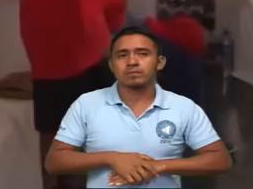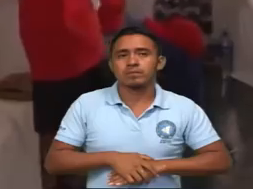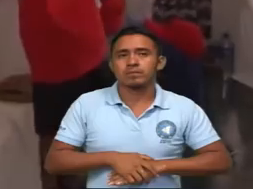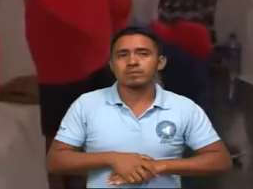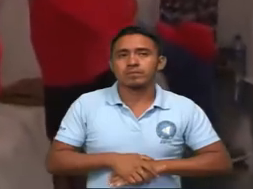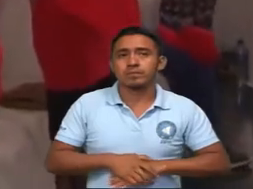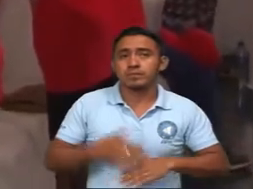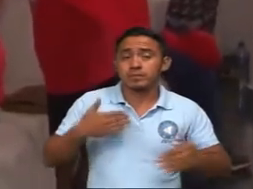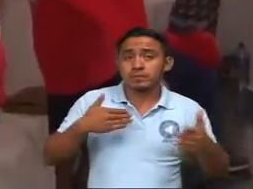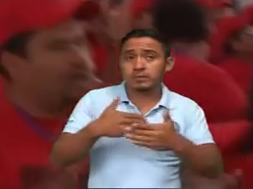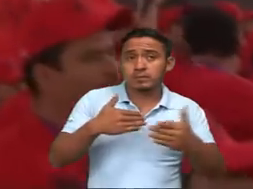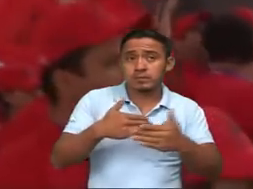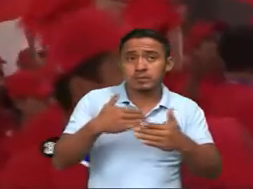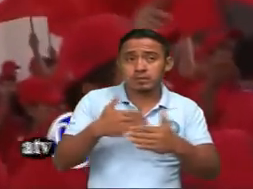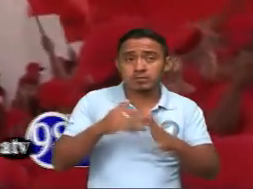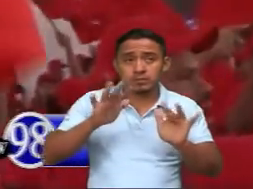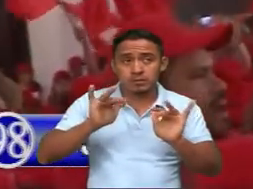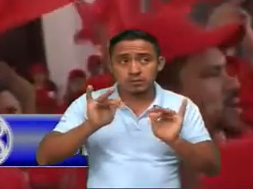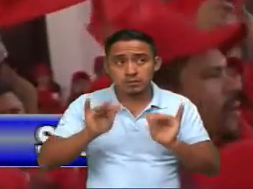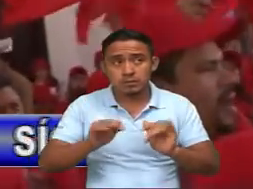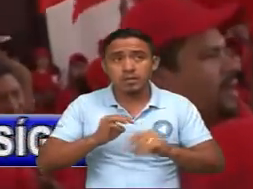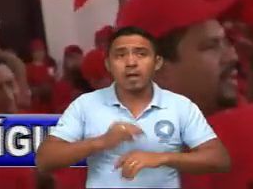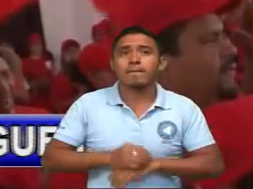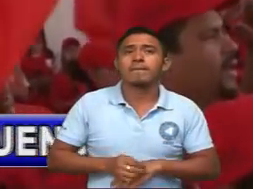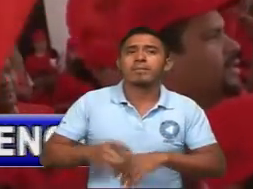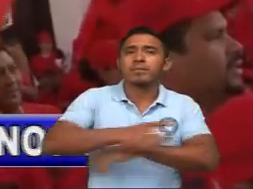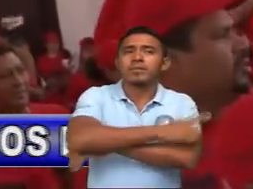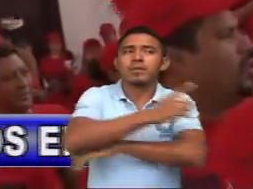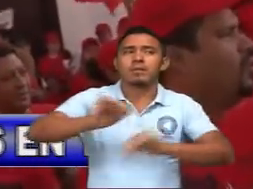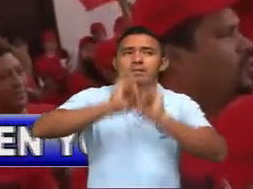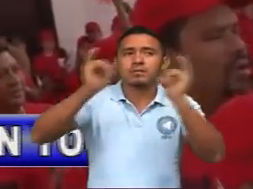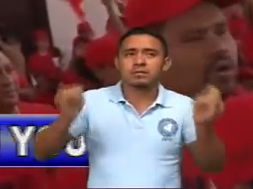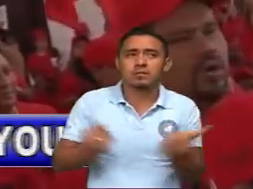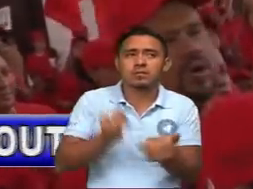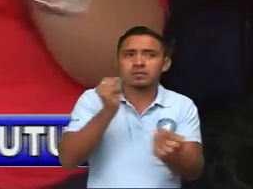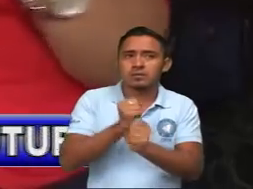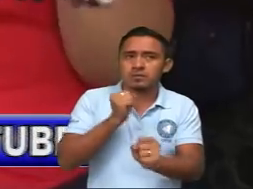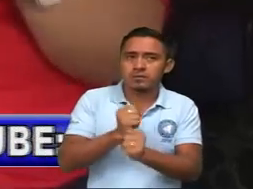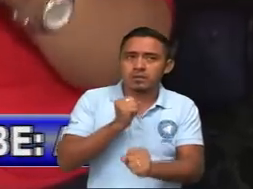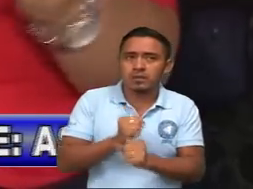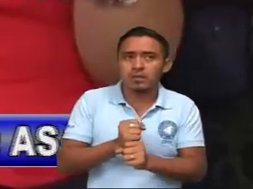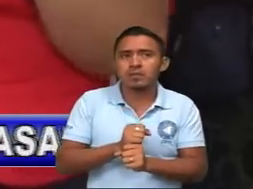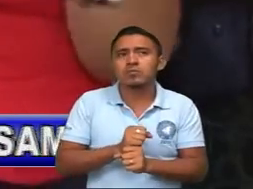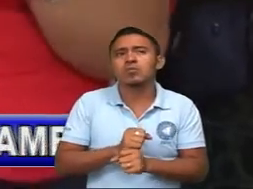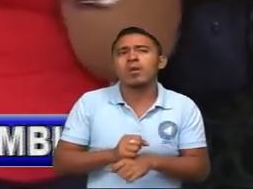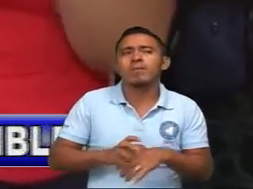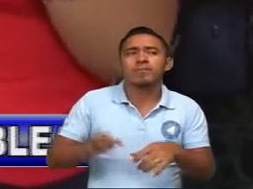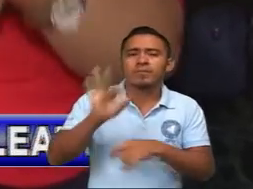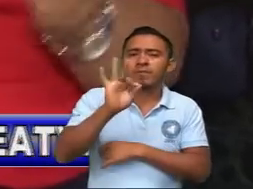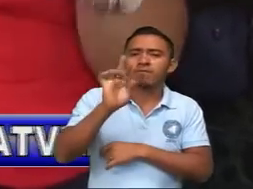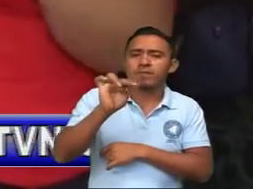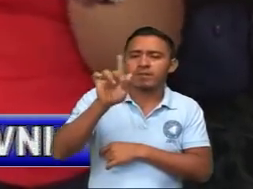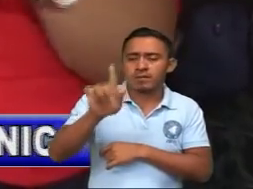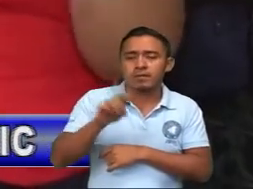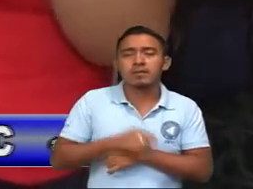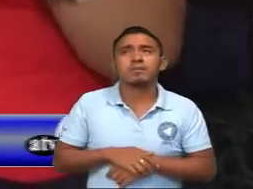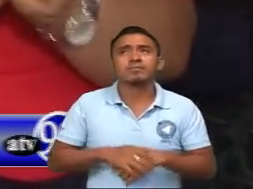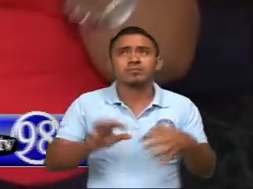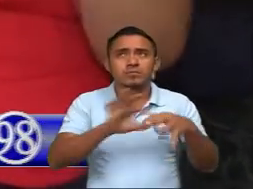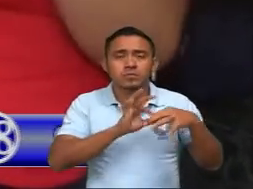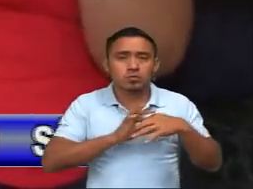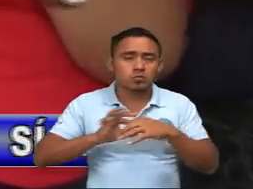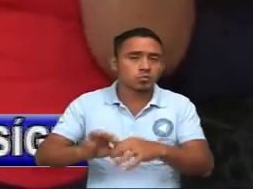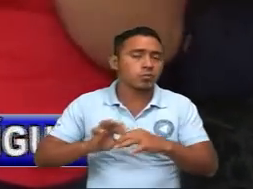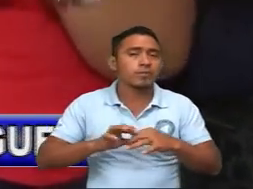En vísperas de conmemorarse el Día Internacional de los Trabajadores, la Unión Nacional de Empleados del Frente Nacional de